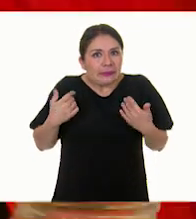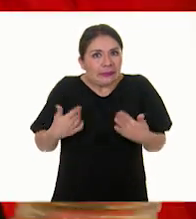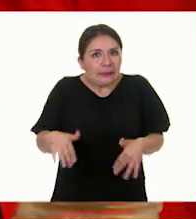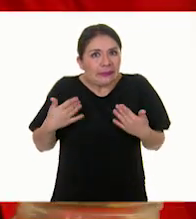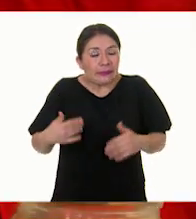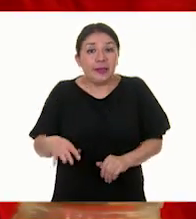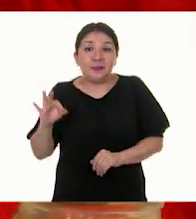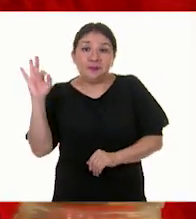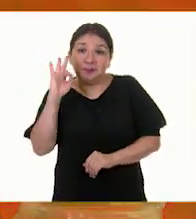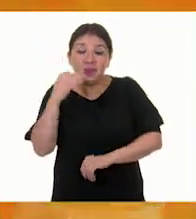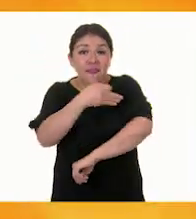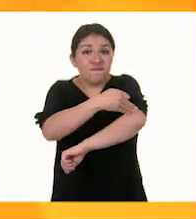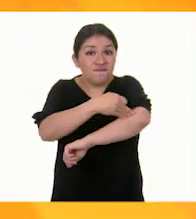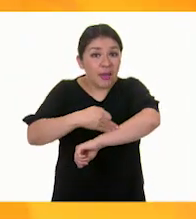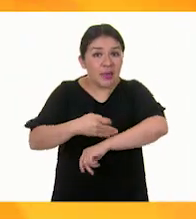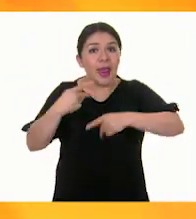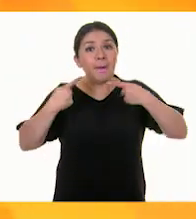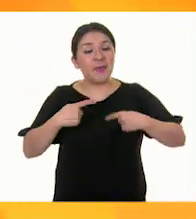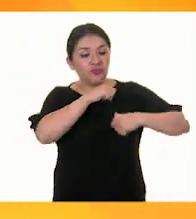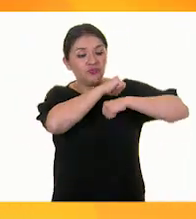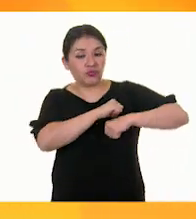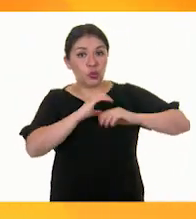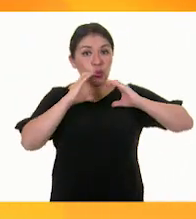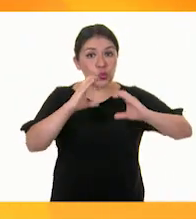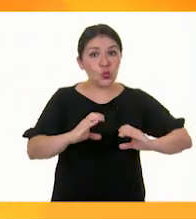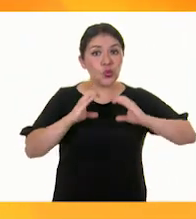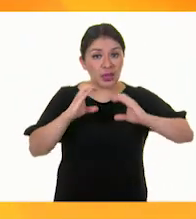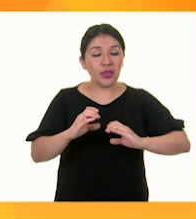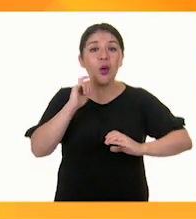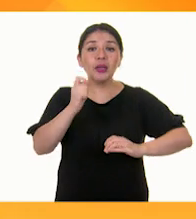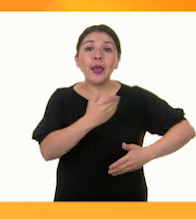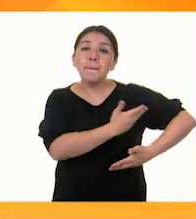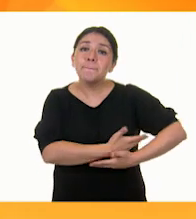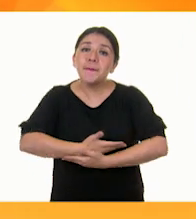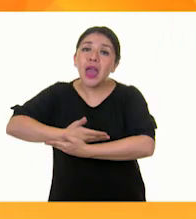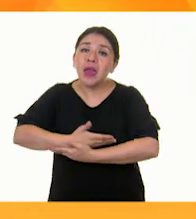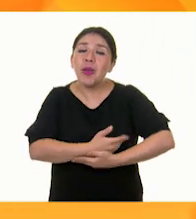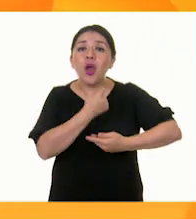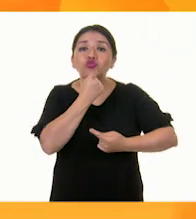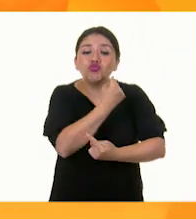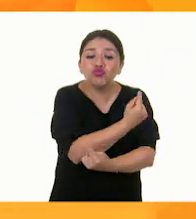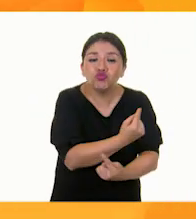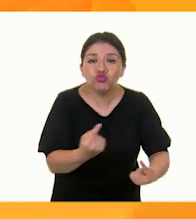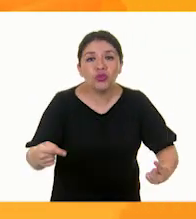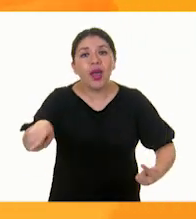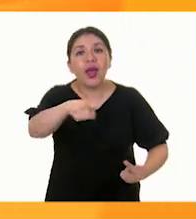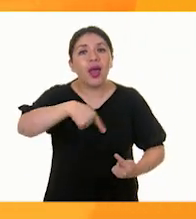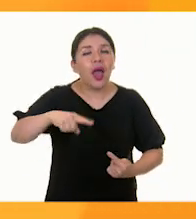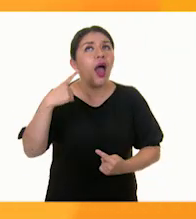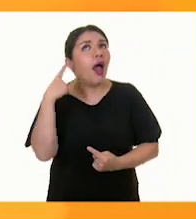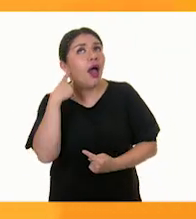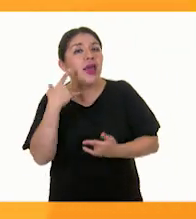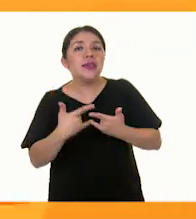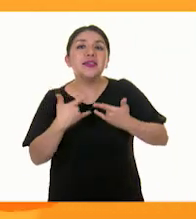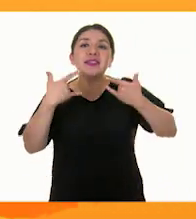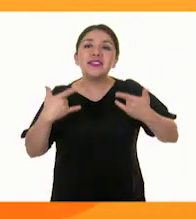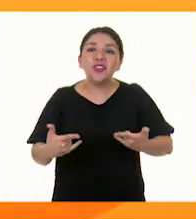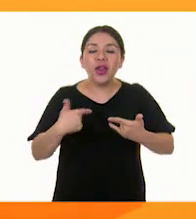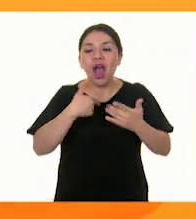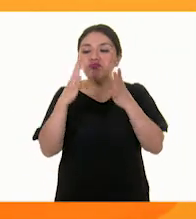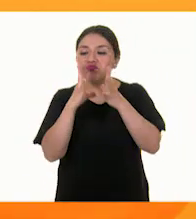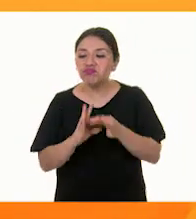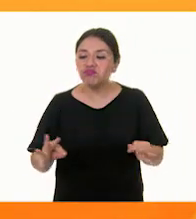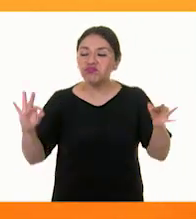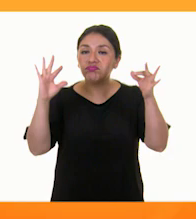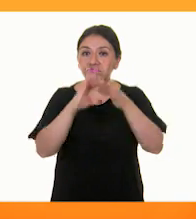En el caso de las familias y cuidadores primarios, son los bebés, niñas y niños a quienes vamos a narrar la historia.